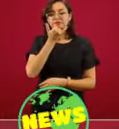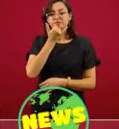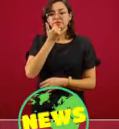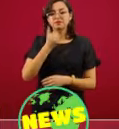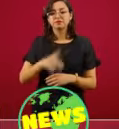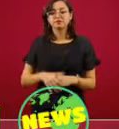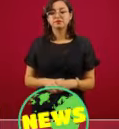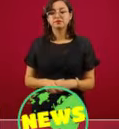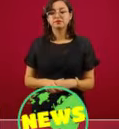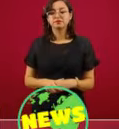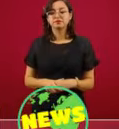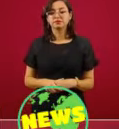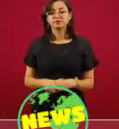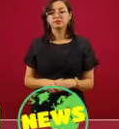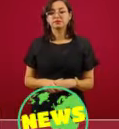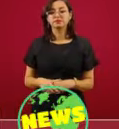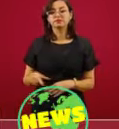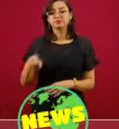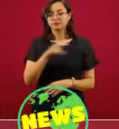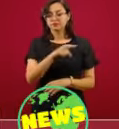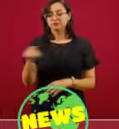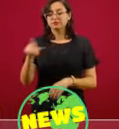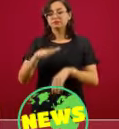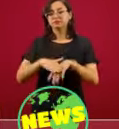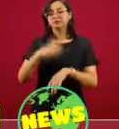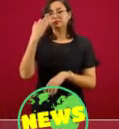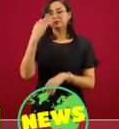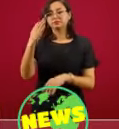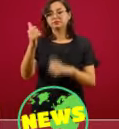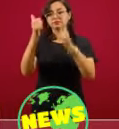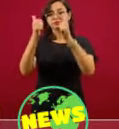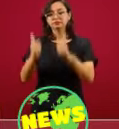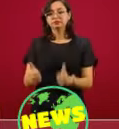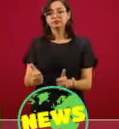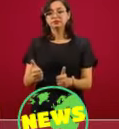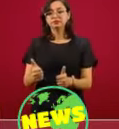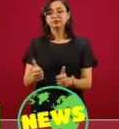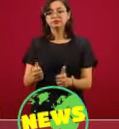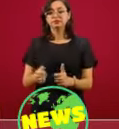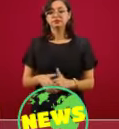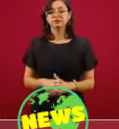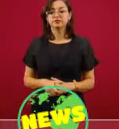porque van a estar aquí más tiempo,